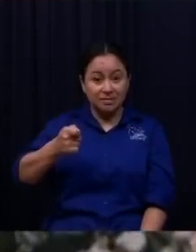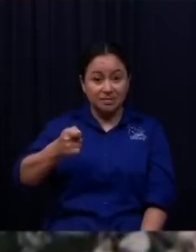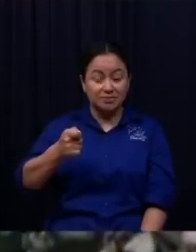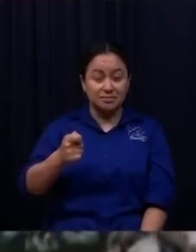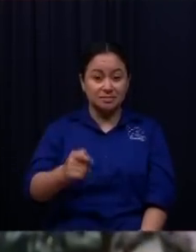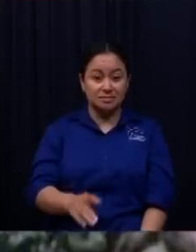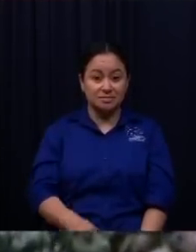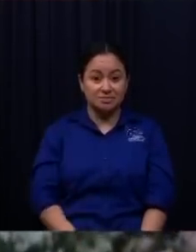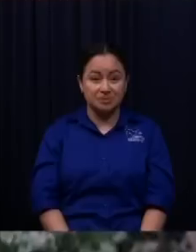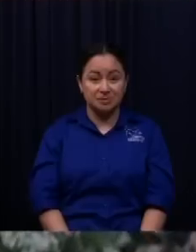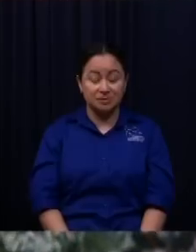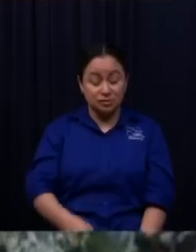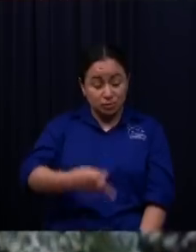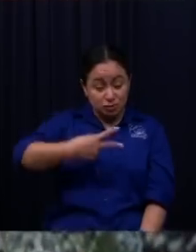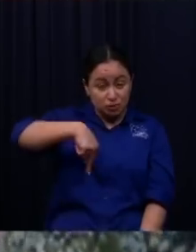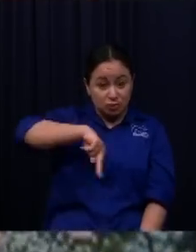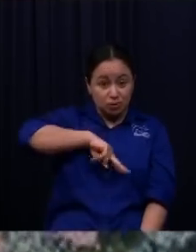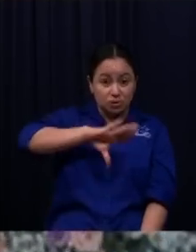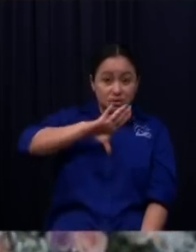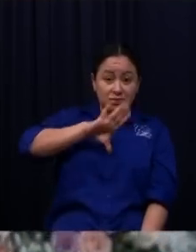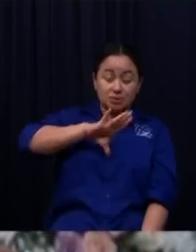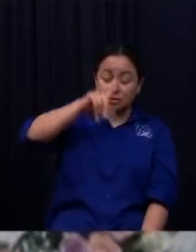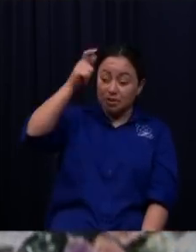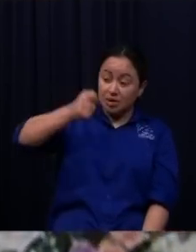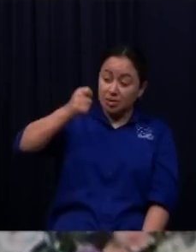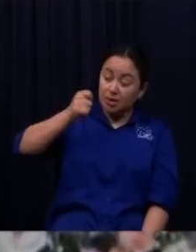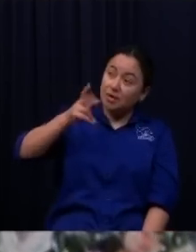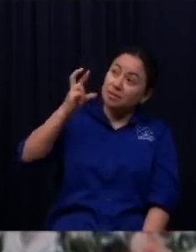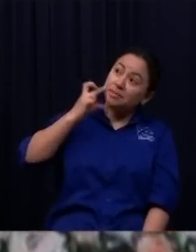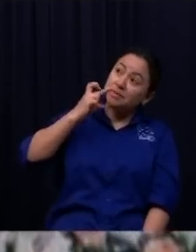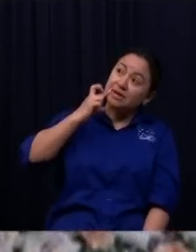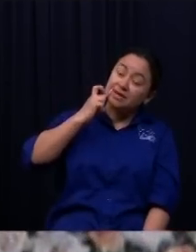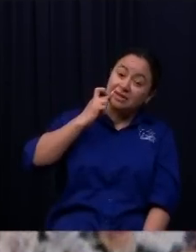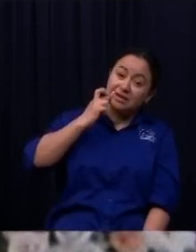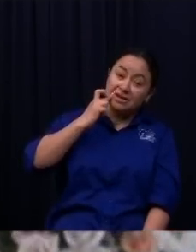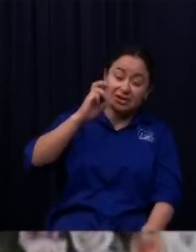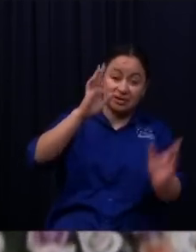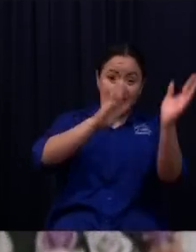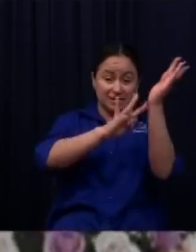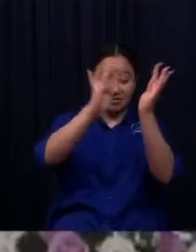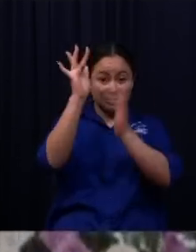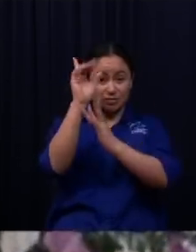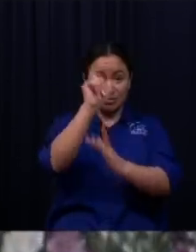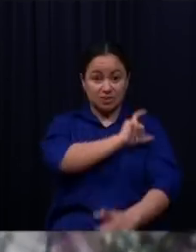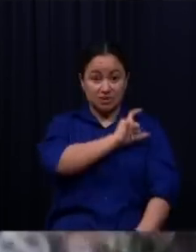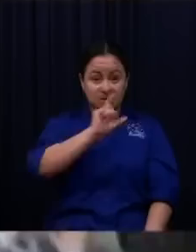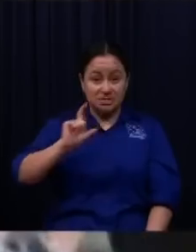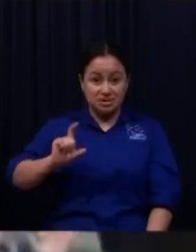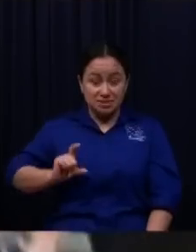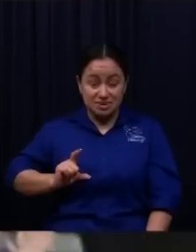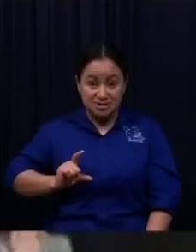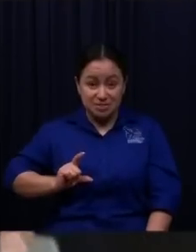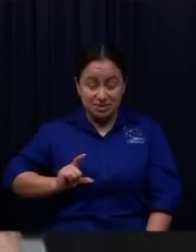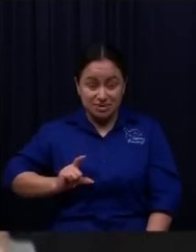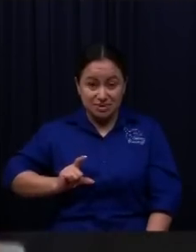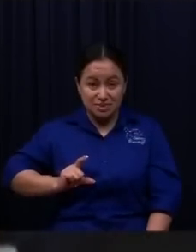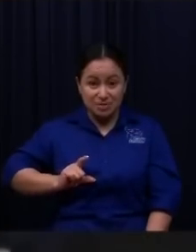Abogado tenemos para con el Padre, a Jesucristo el justo. En otras palabras,